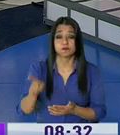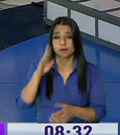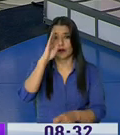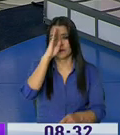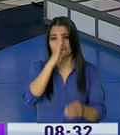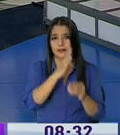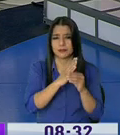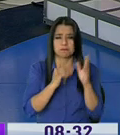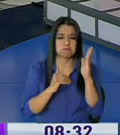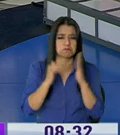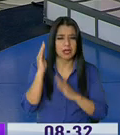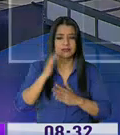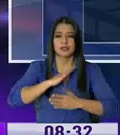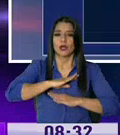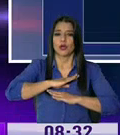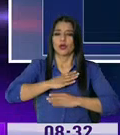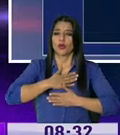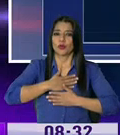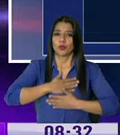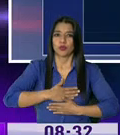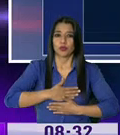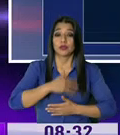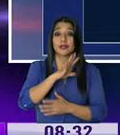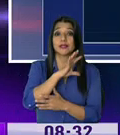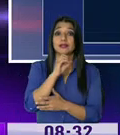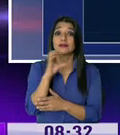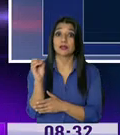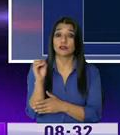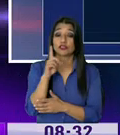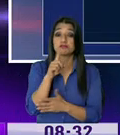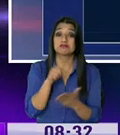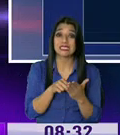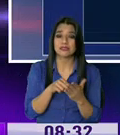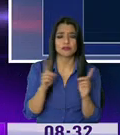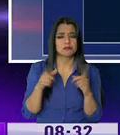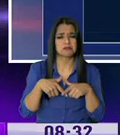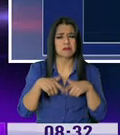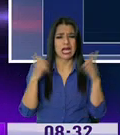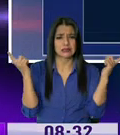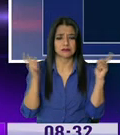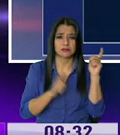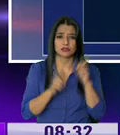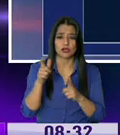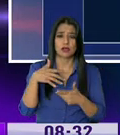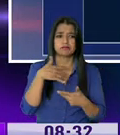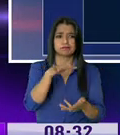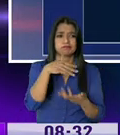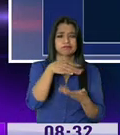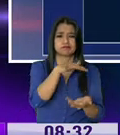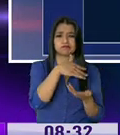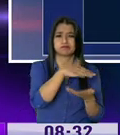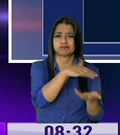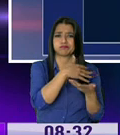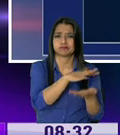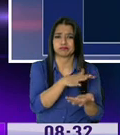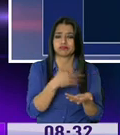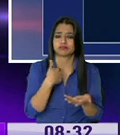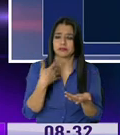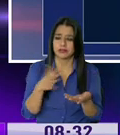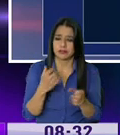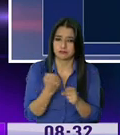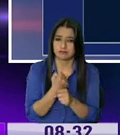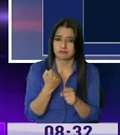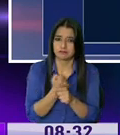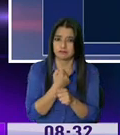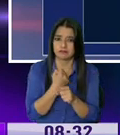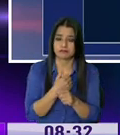mayor satisfacción, poder llegar no a 500, no a 1000, sino a muchísimos más hogares con los cuales hemos venido trabajando. La